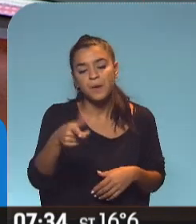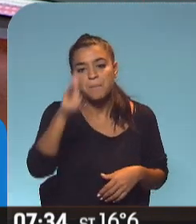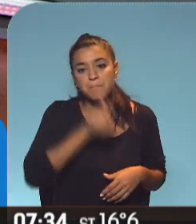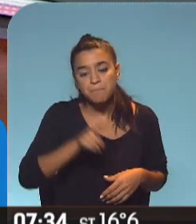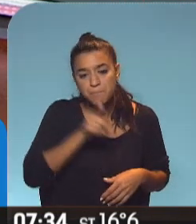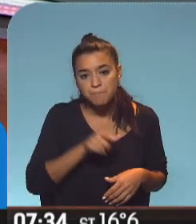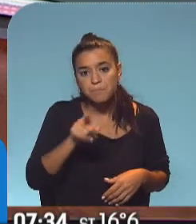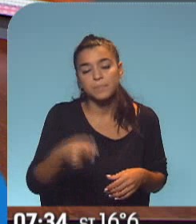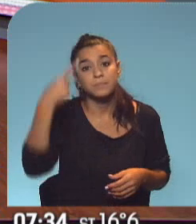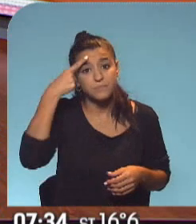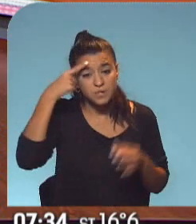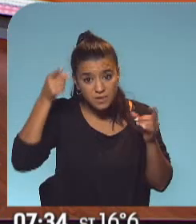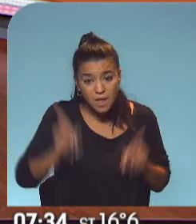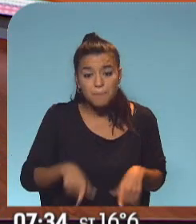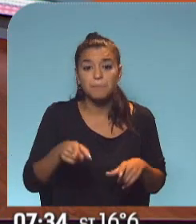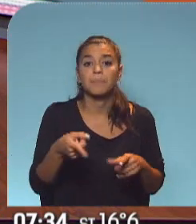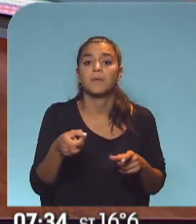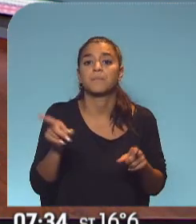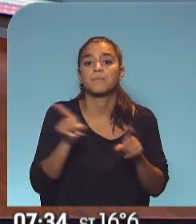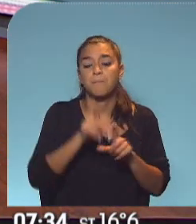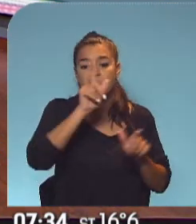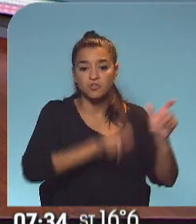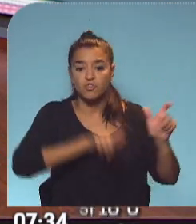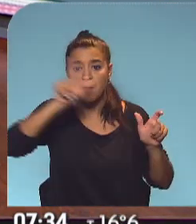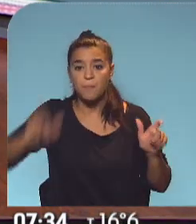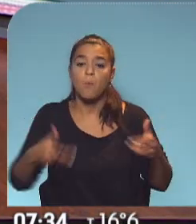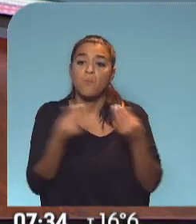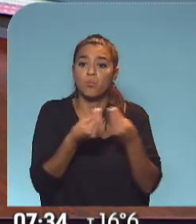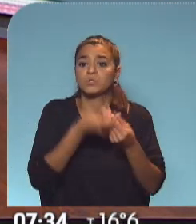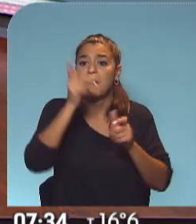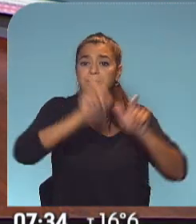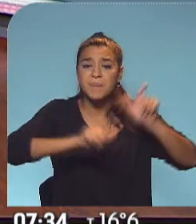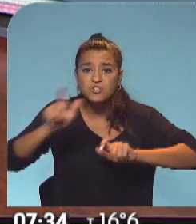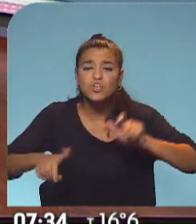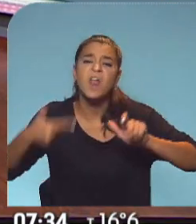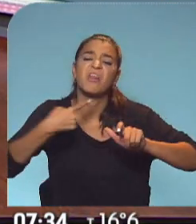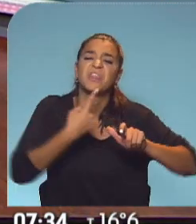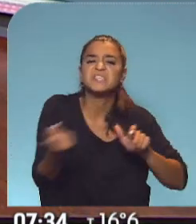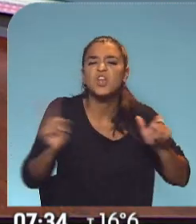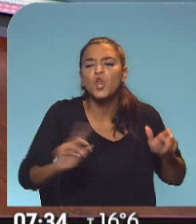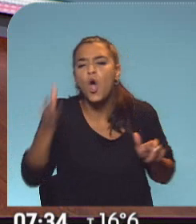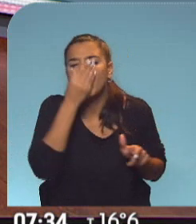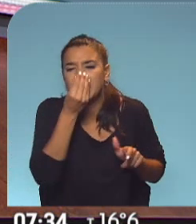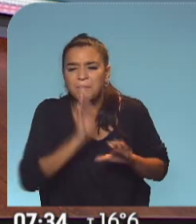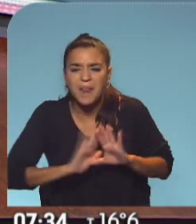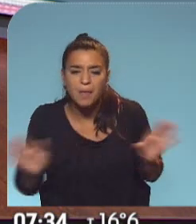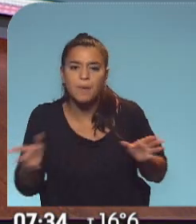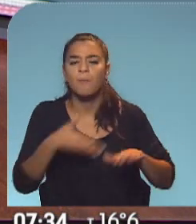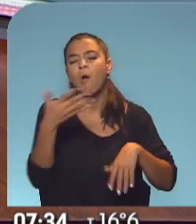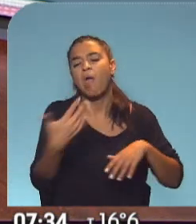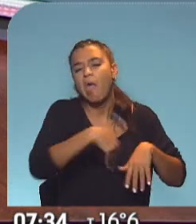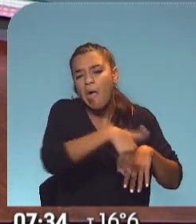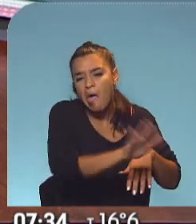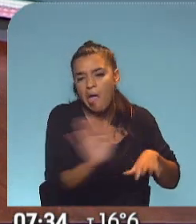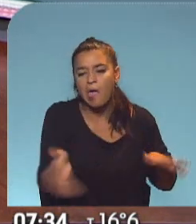esta concientización también hay que trasladarla de persona en persona, porque mucha gente que dice, no, bueno, es una gripe, bueno, subestiman lo